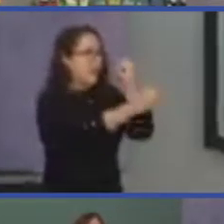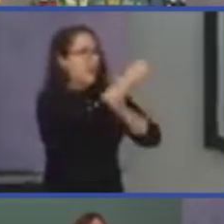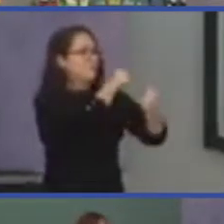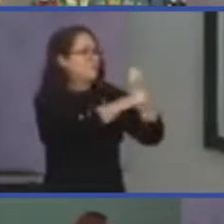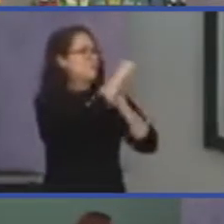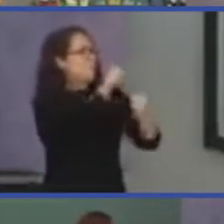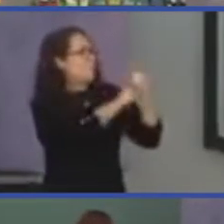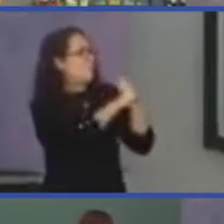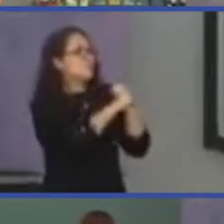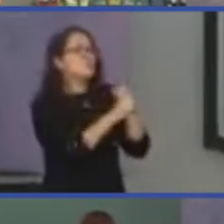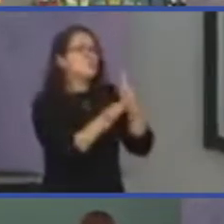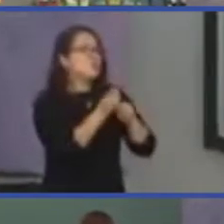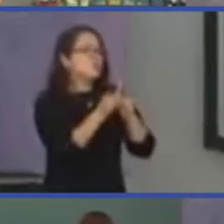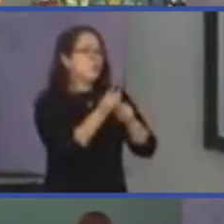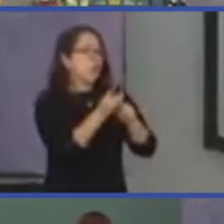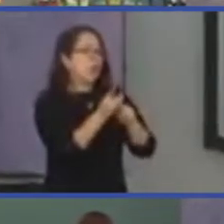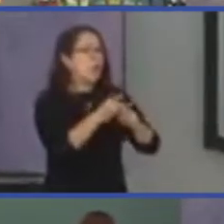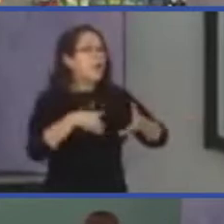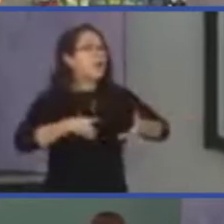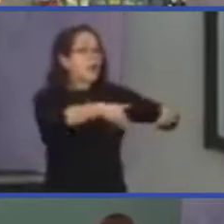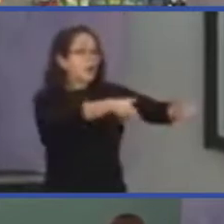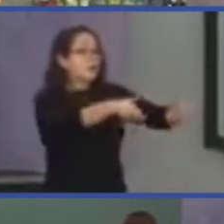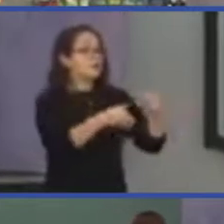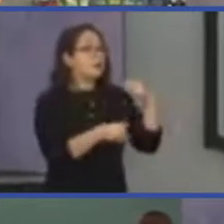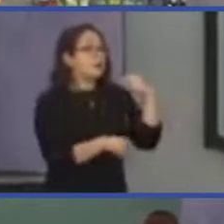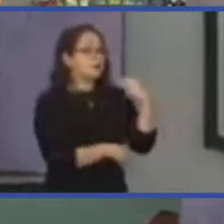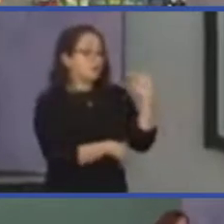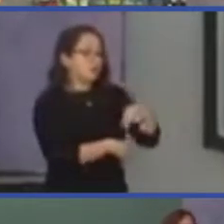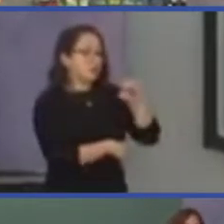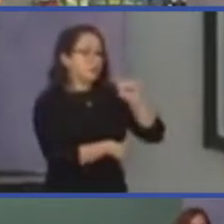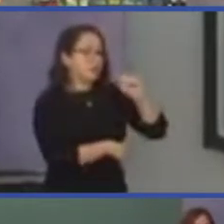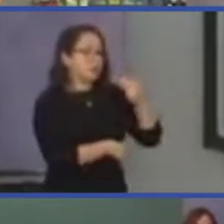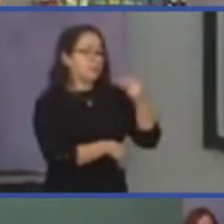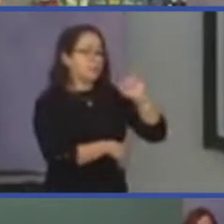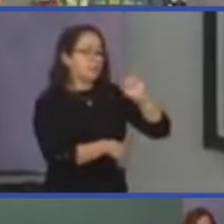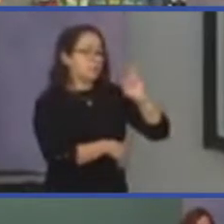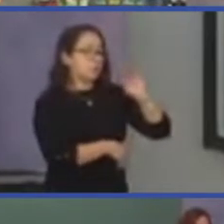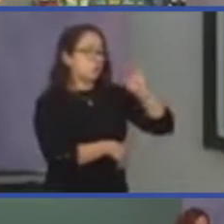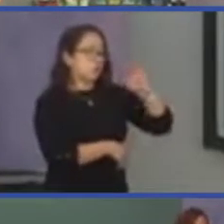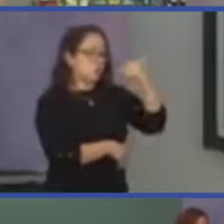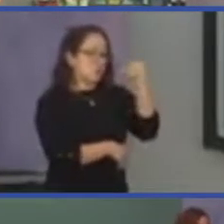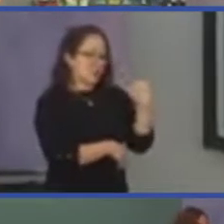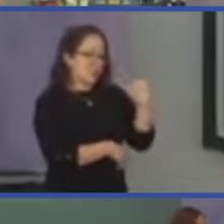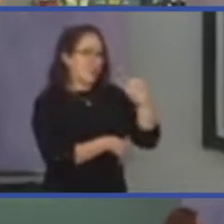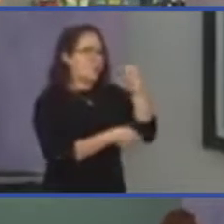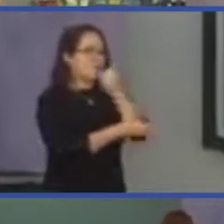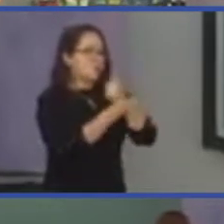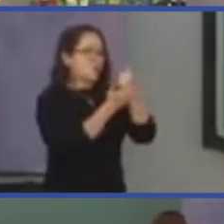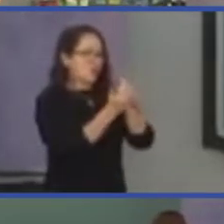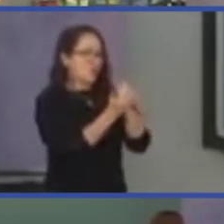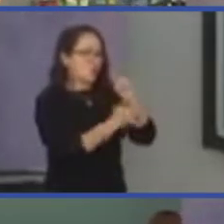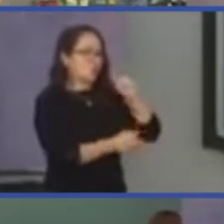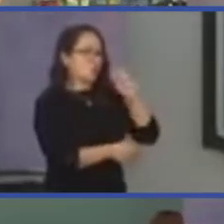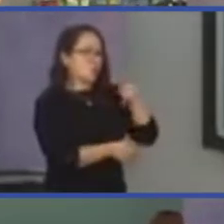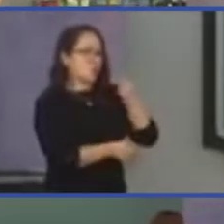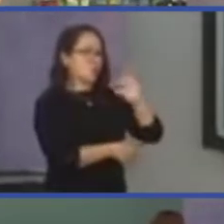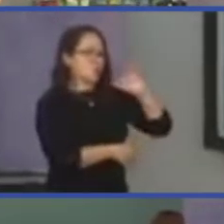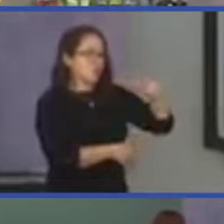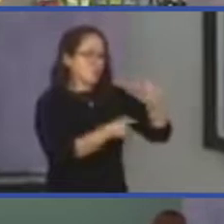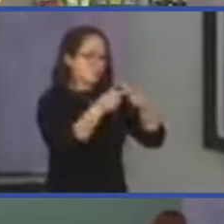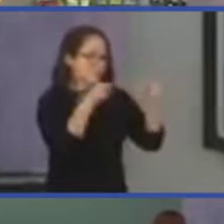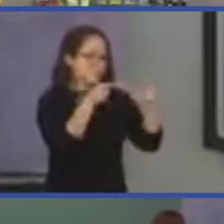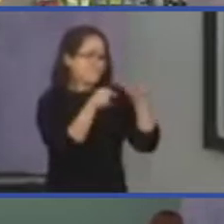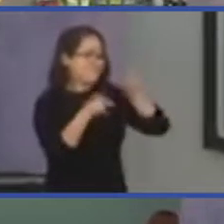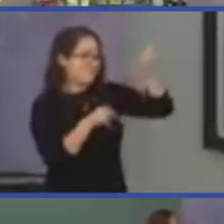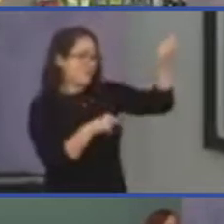Es el cruce de Shibuya en la ciudad de Tokio. Una de las ciudades más pobladas y además